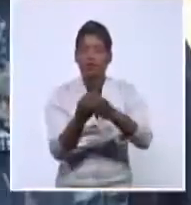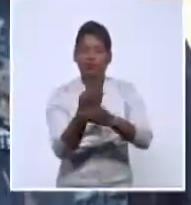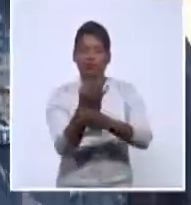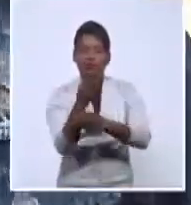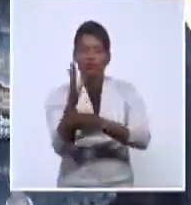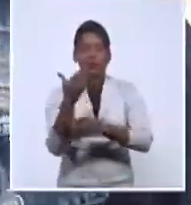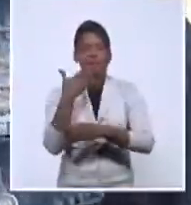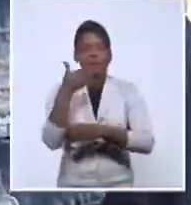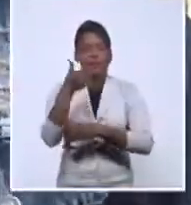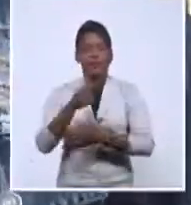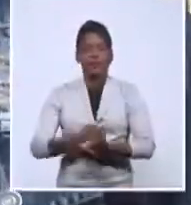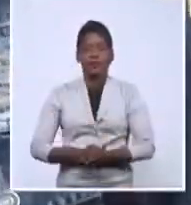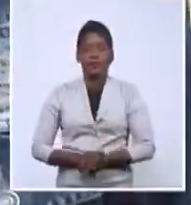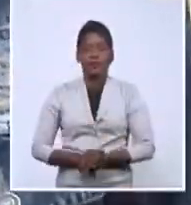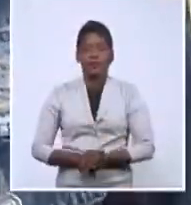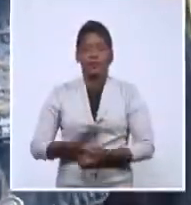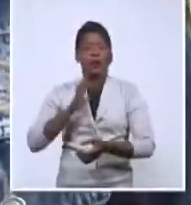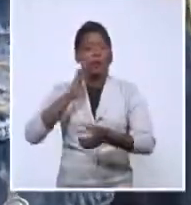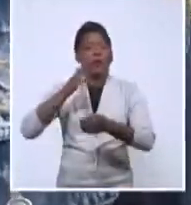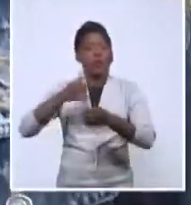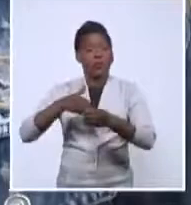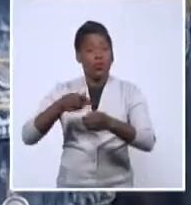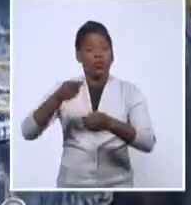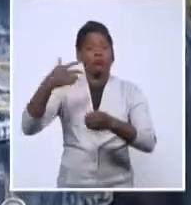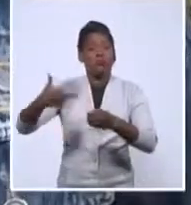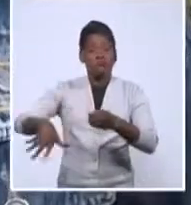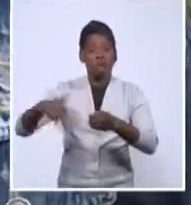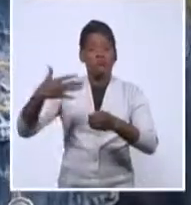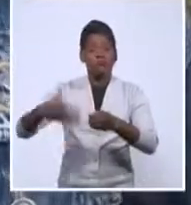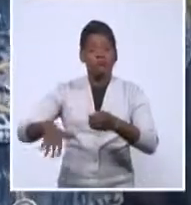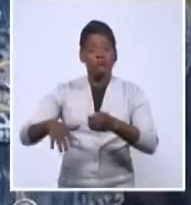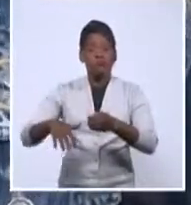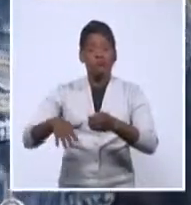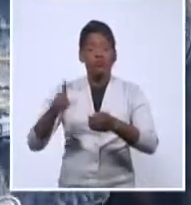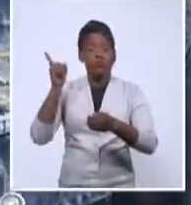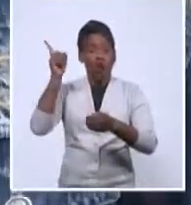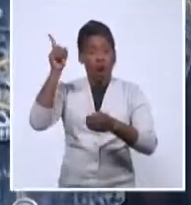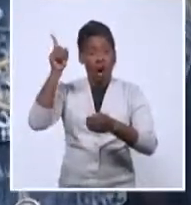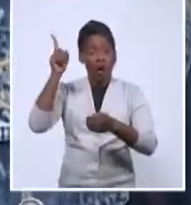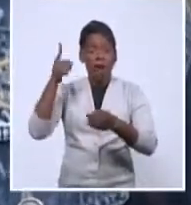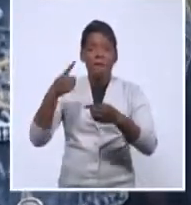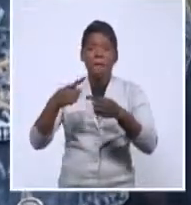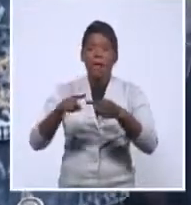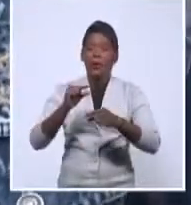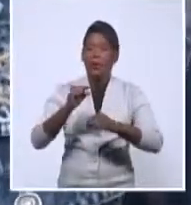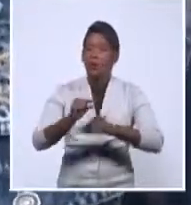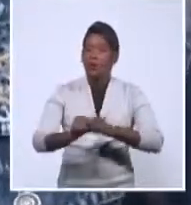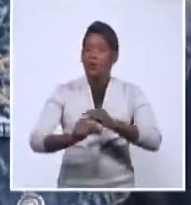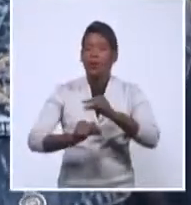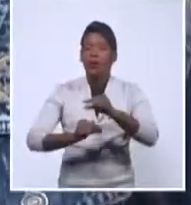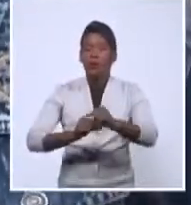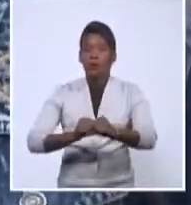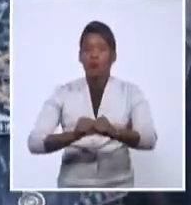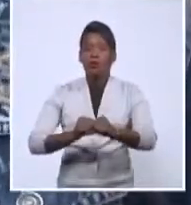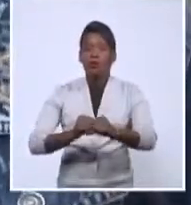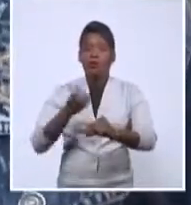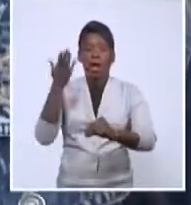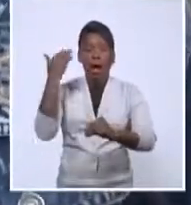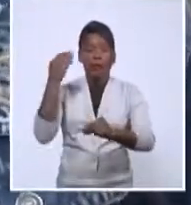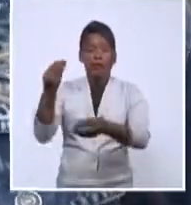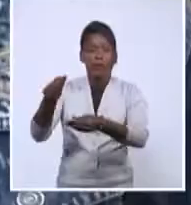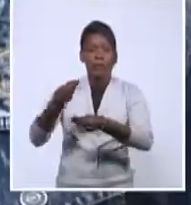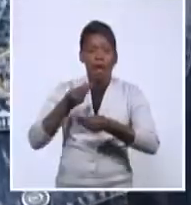lo caro que está y lo escaso. Pero bueno, ya con el riego eléctrico ves todo esto, ¿eh? Porque antes se entregaba menos,